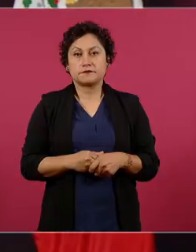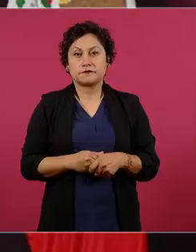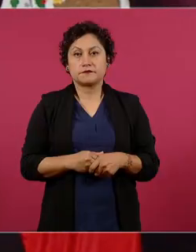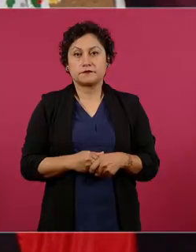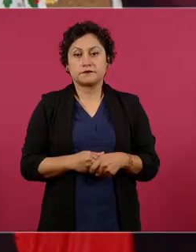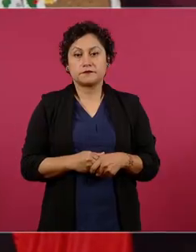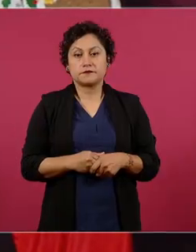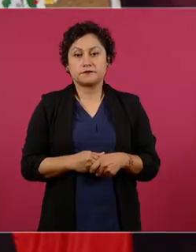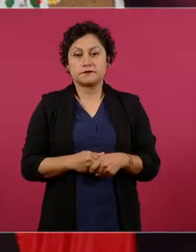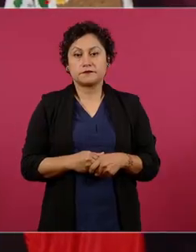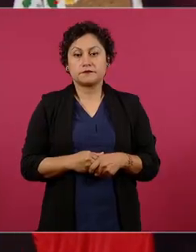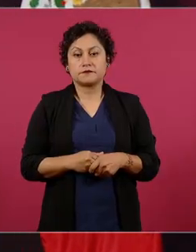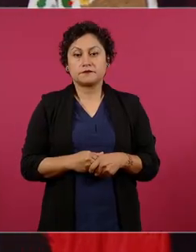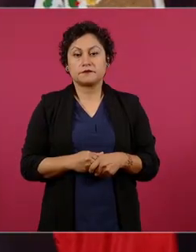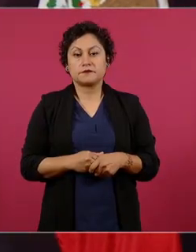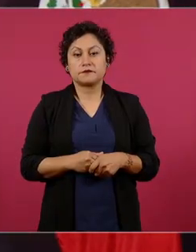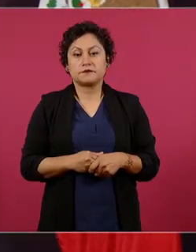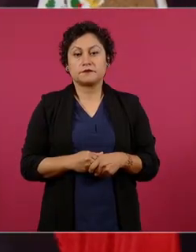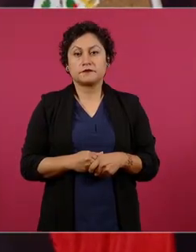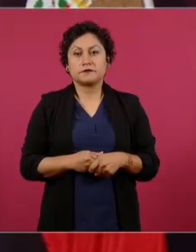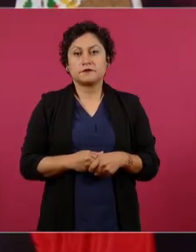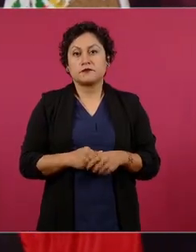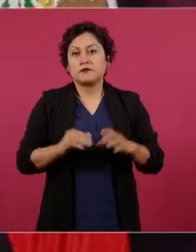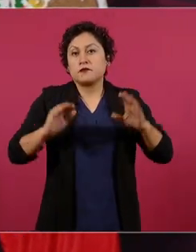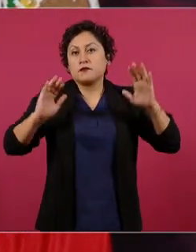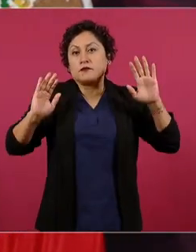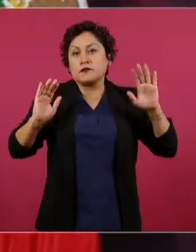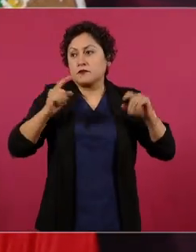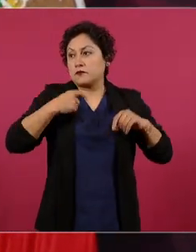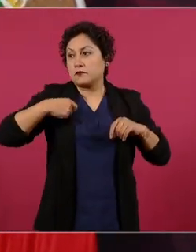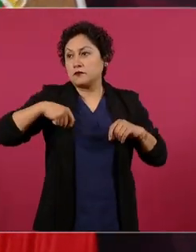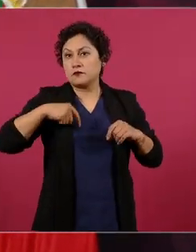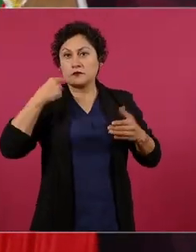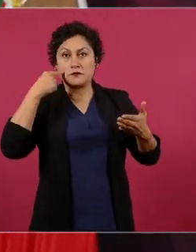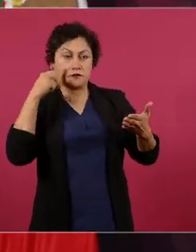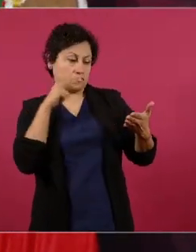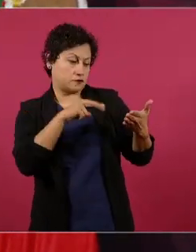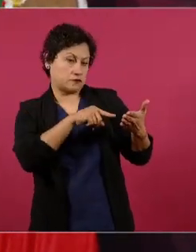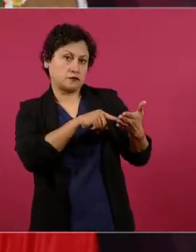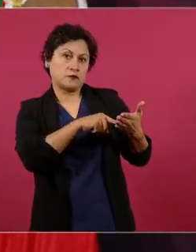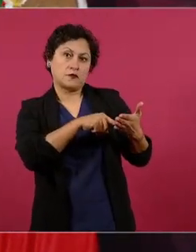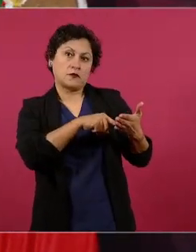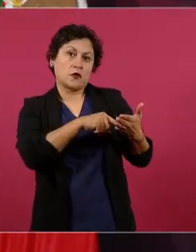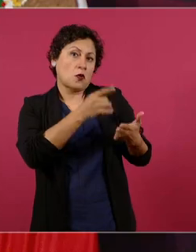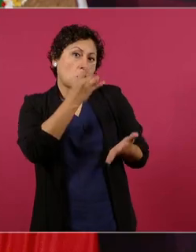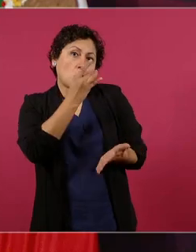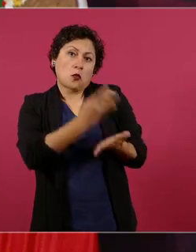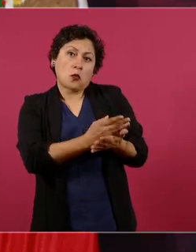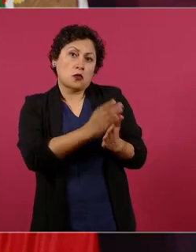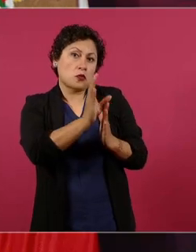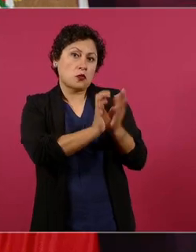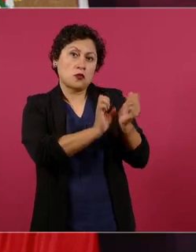lo único que argumentan es que se debe de aplicar la Constitución. ¿Y qué más?